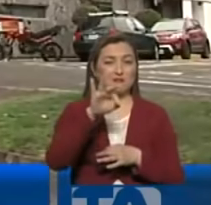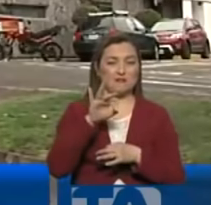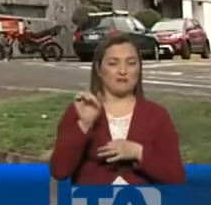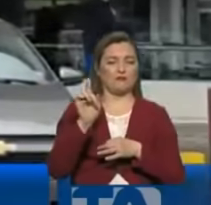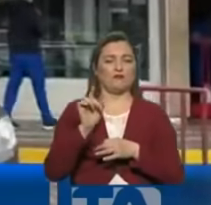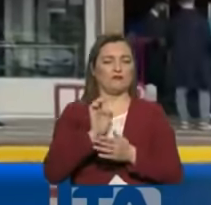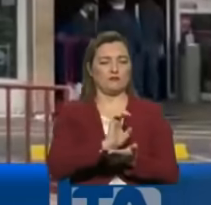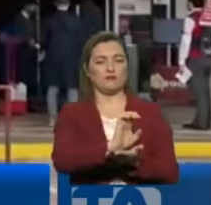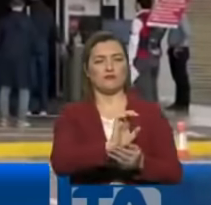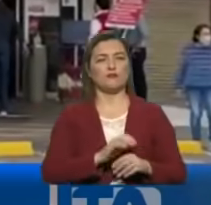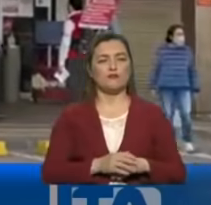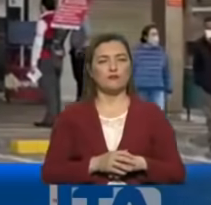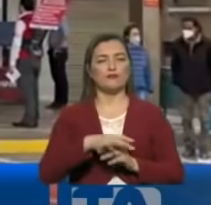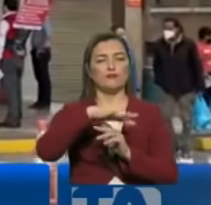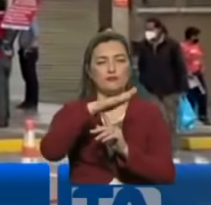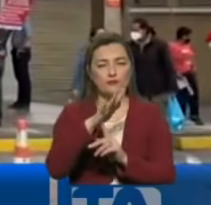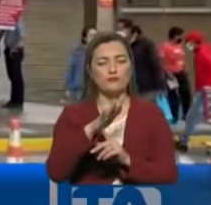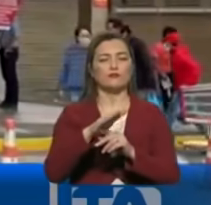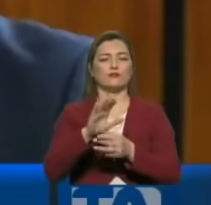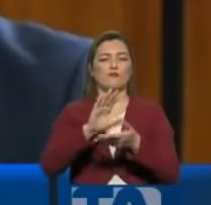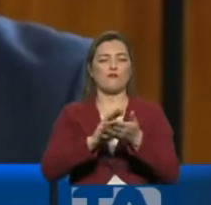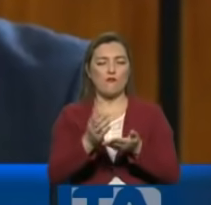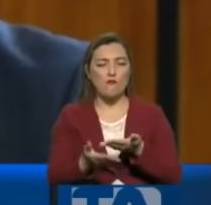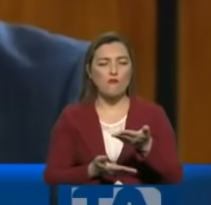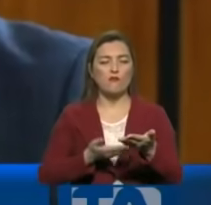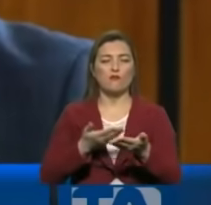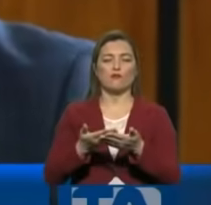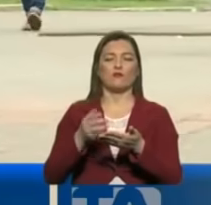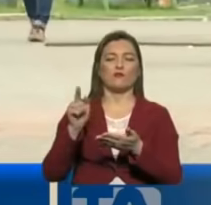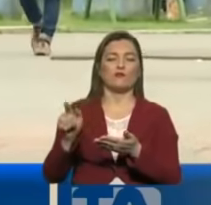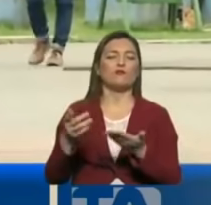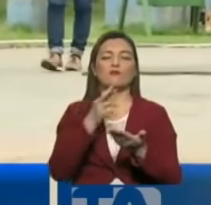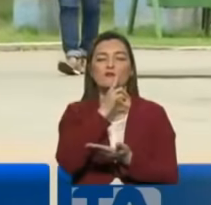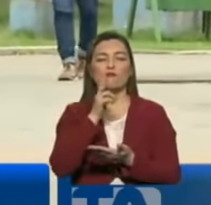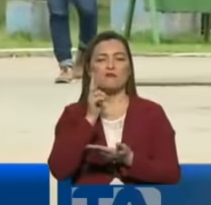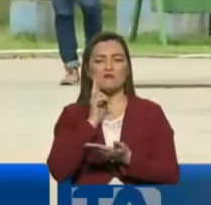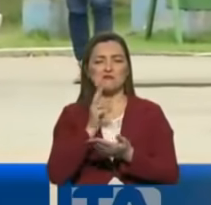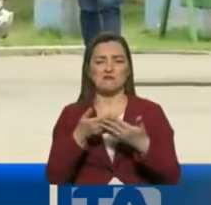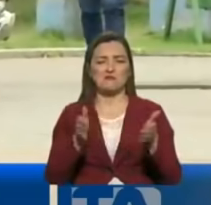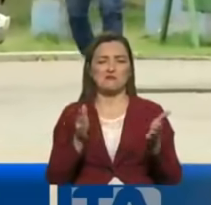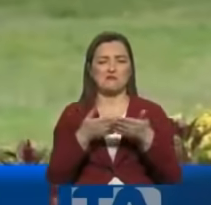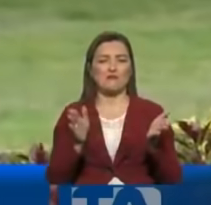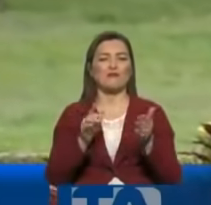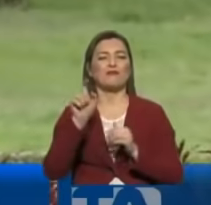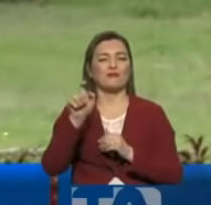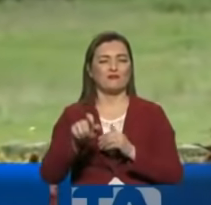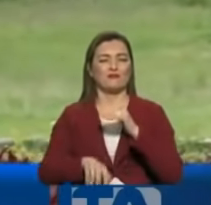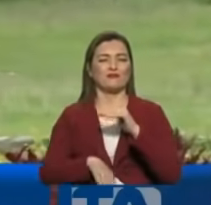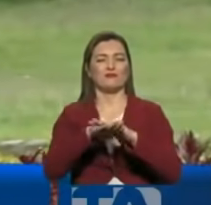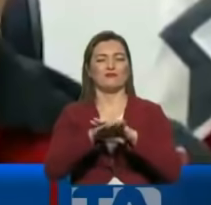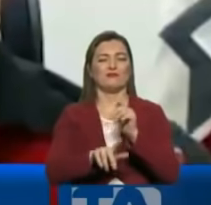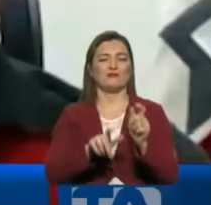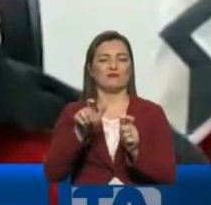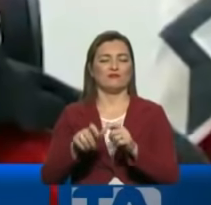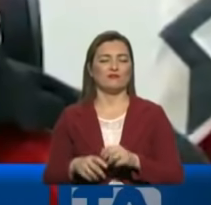restaurantes y centros comerciales, Zapata aclara que podrán operar con total normalidad. No obstante, deberán cumplir un mínimo de